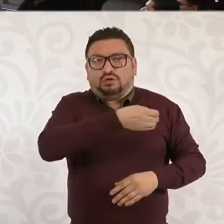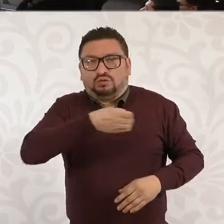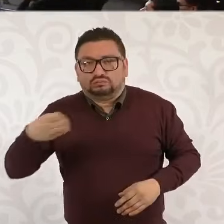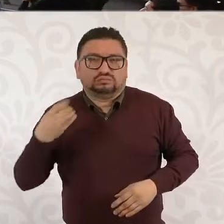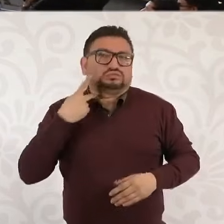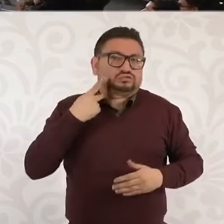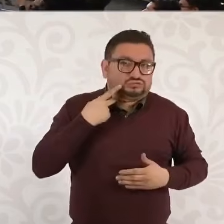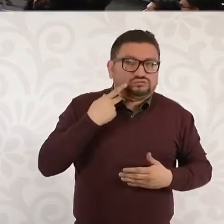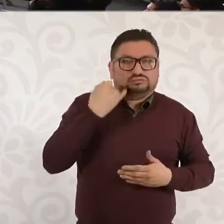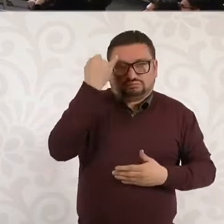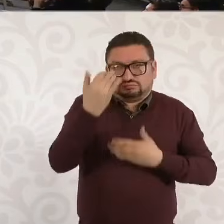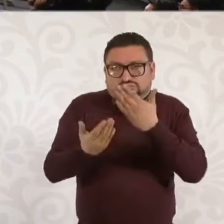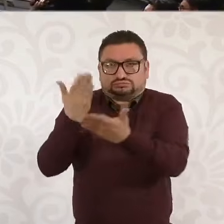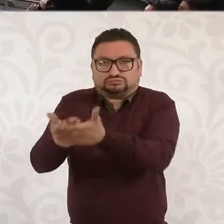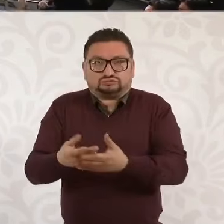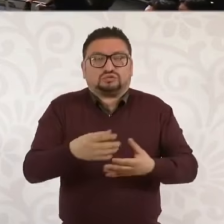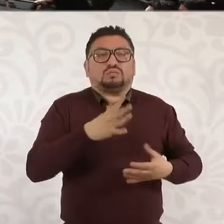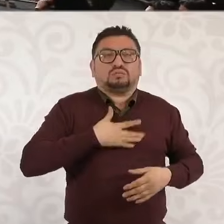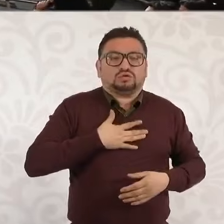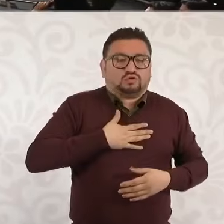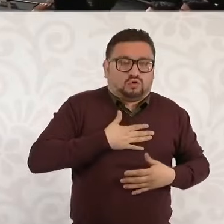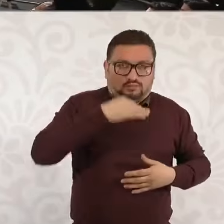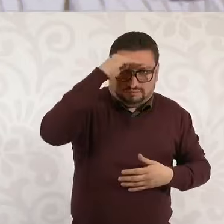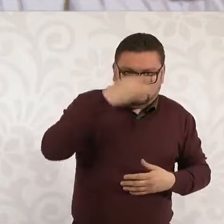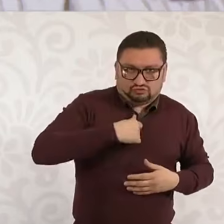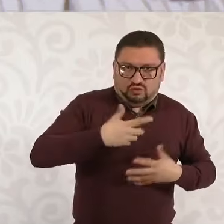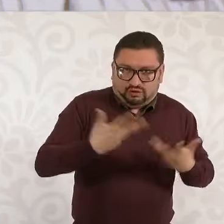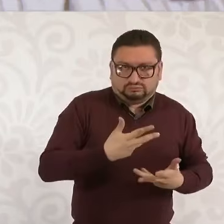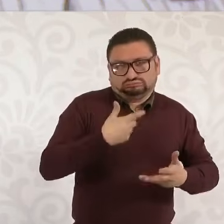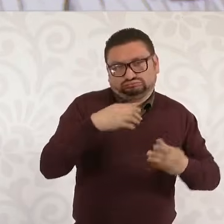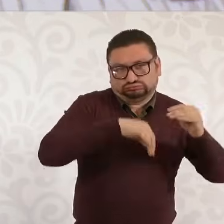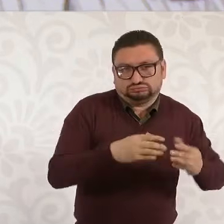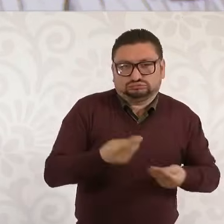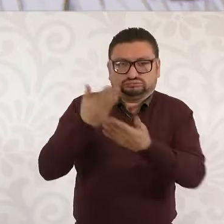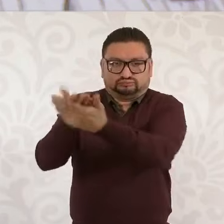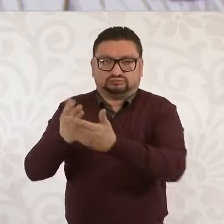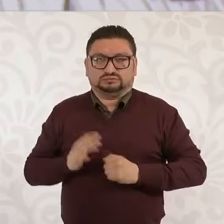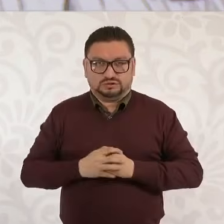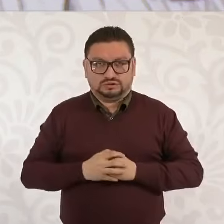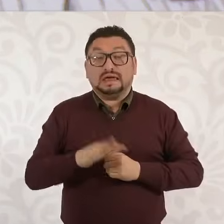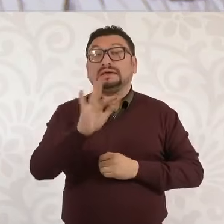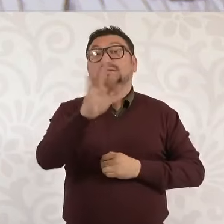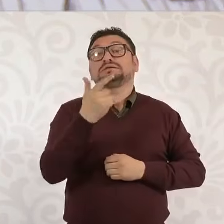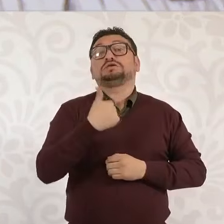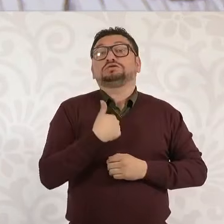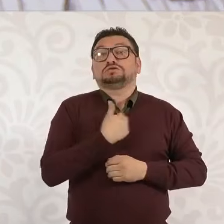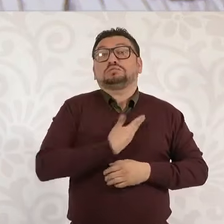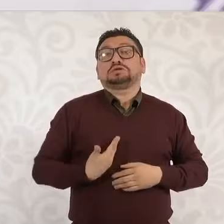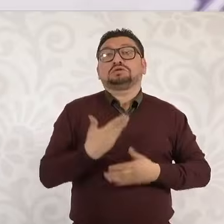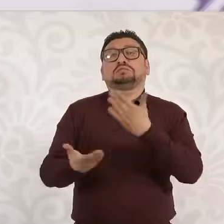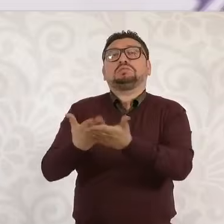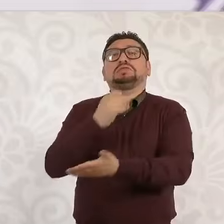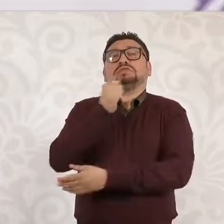Consecuencia con lo que pensamos, con lo que decimos, con lo que hacemos. La otra hubiera sido, no, pues mejor no presento nada, ¿verdad?